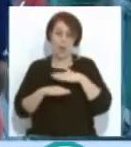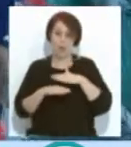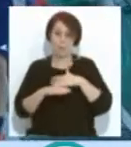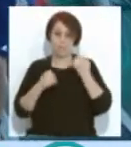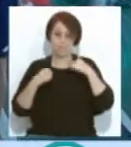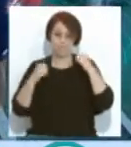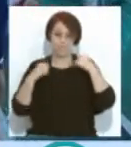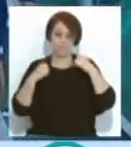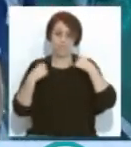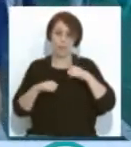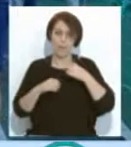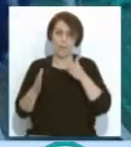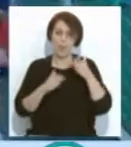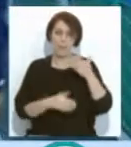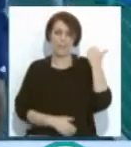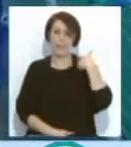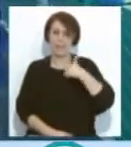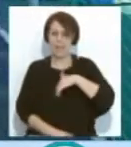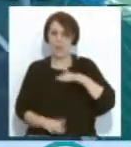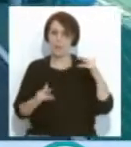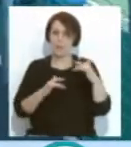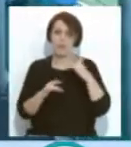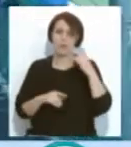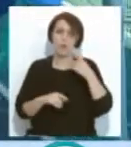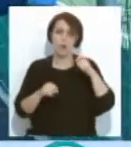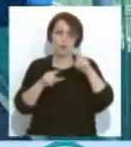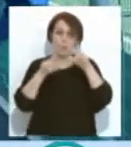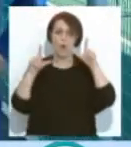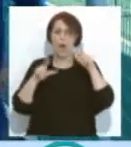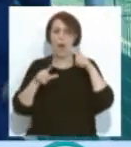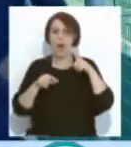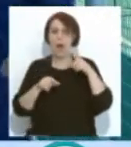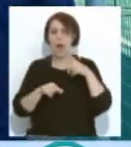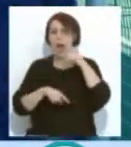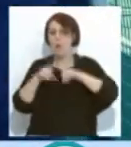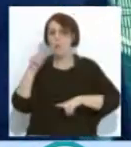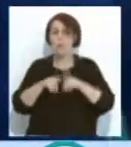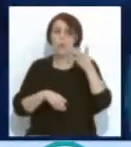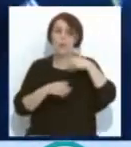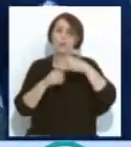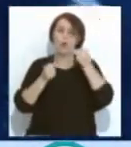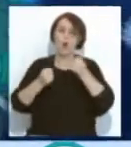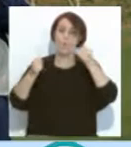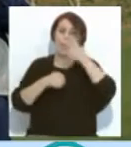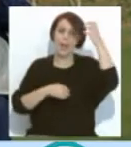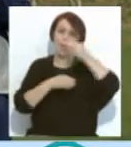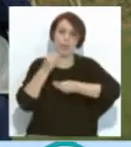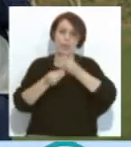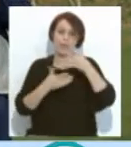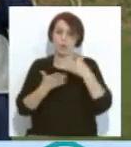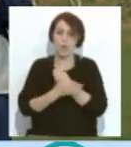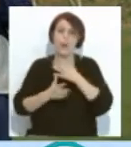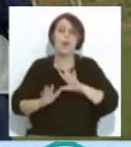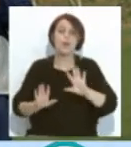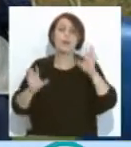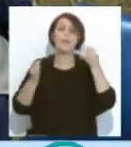Ya la temporada pasada tuvo algunos partidos de titular incluso, en la Copa del Rey lo hacía todo. Pero ¿qué pasa?